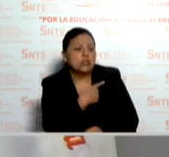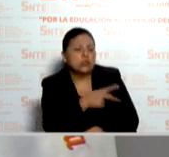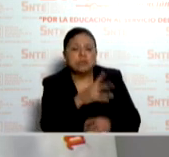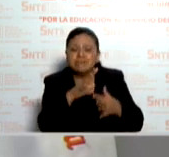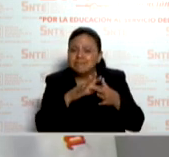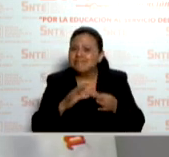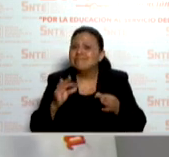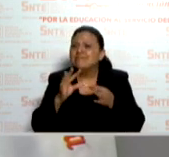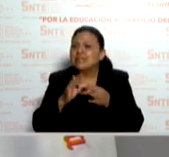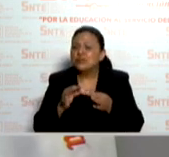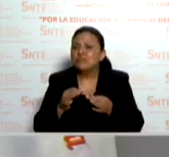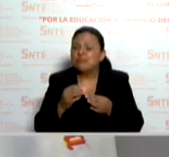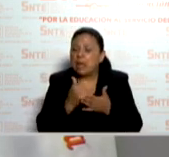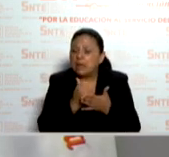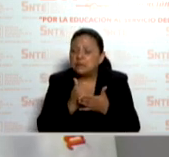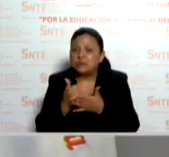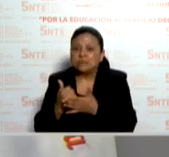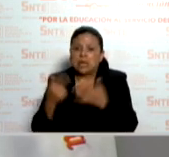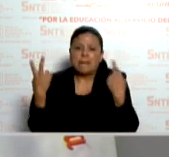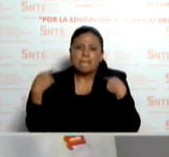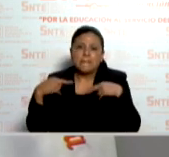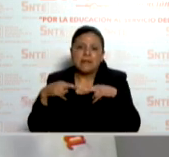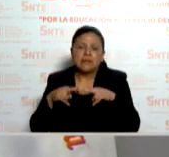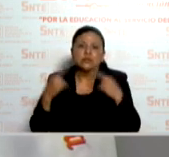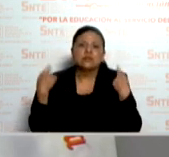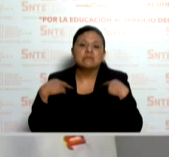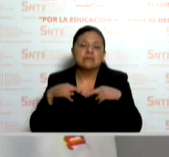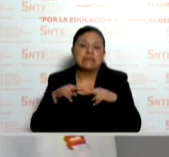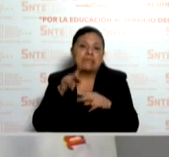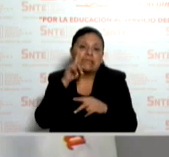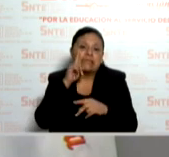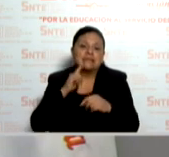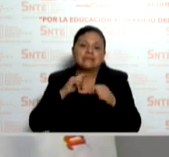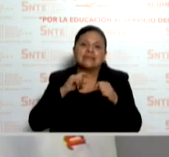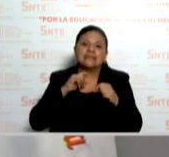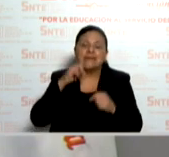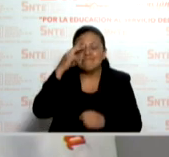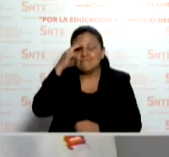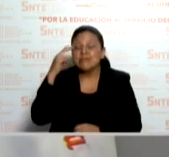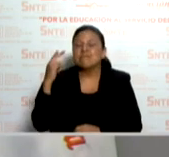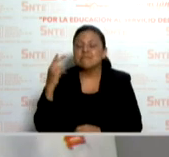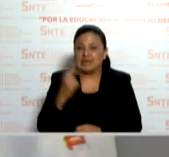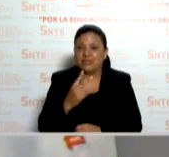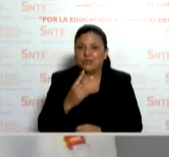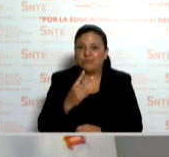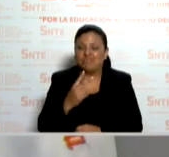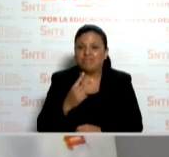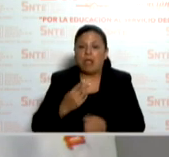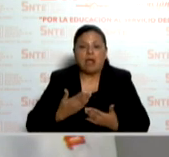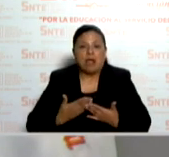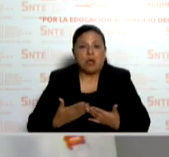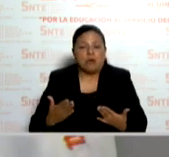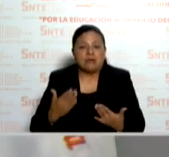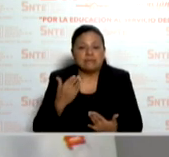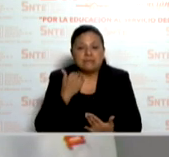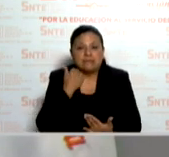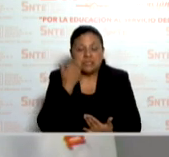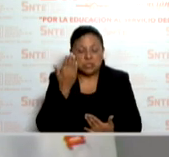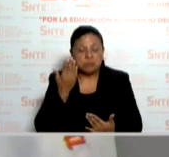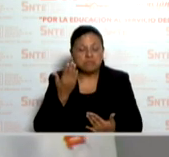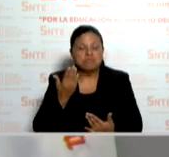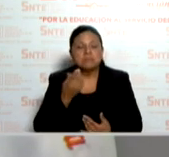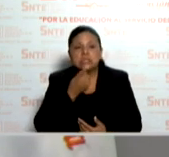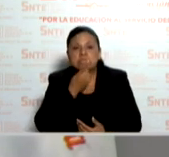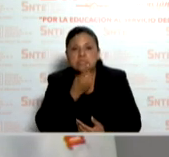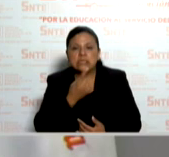formación de las y los maestros de México. Quiero decir a ustedes que en una visita